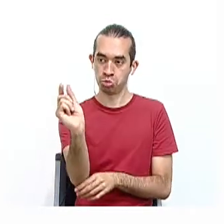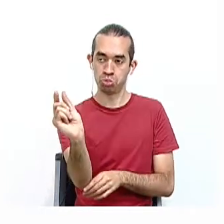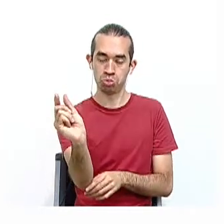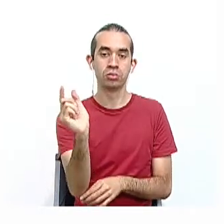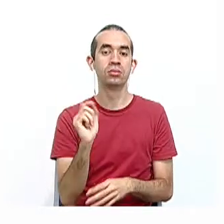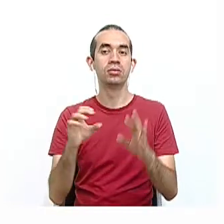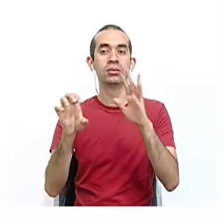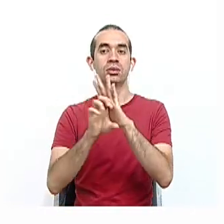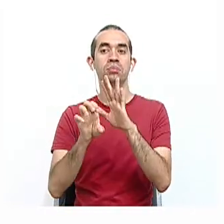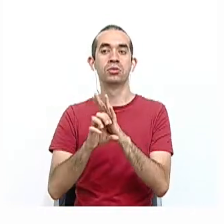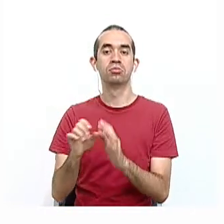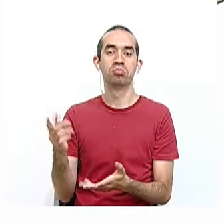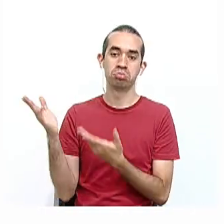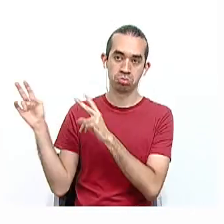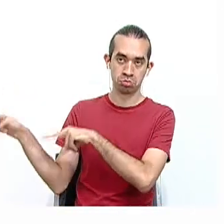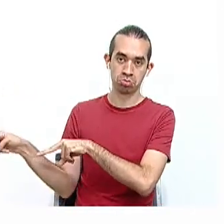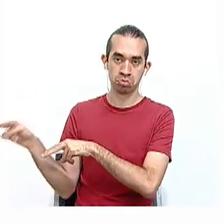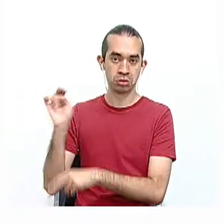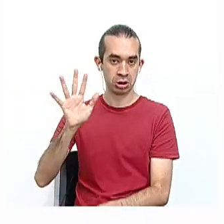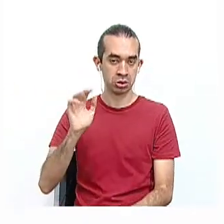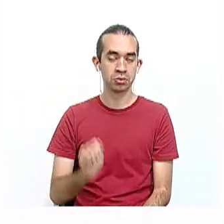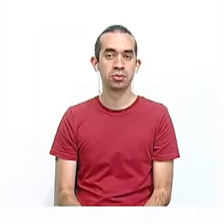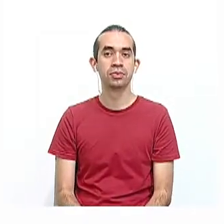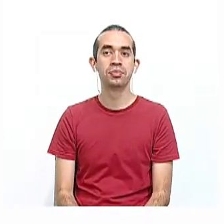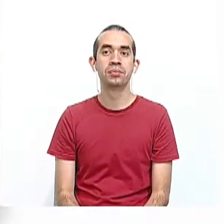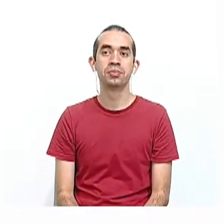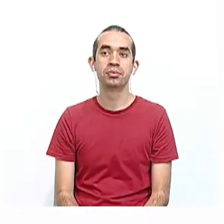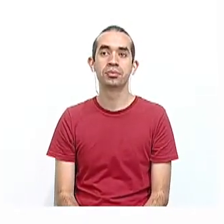por ejemplo, 5.